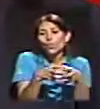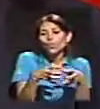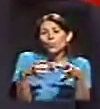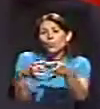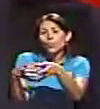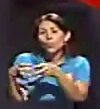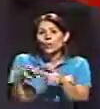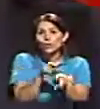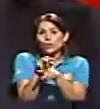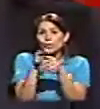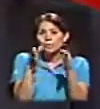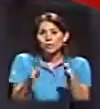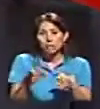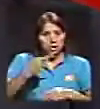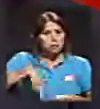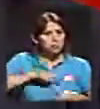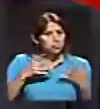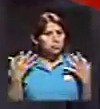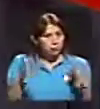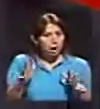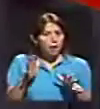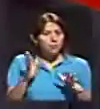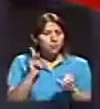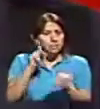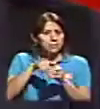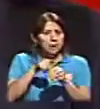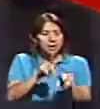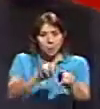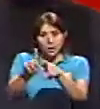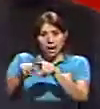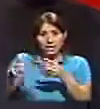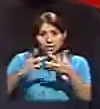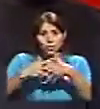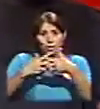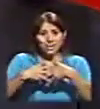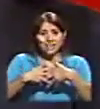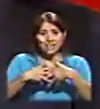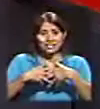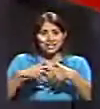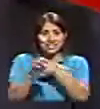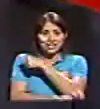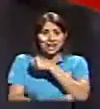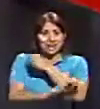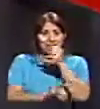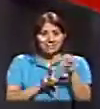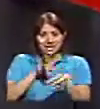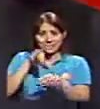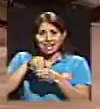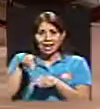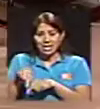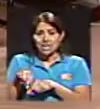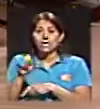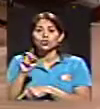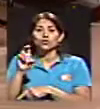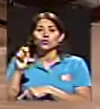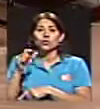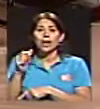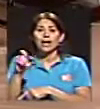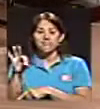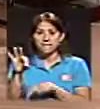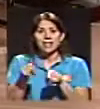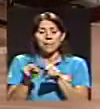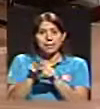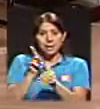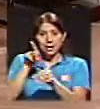ejemplo, nosotros hemos participado en varias de compañías extranjeras que están en el país, su jefe también participa en algunas otras.